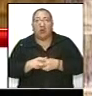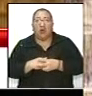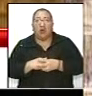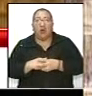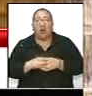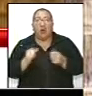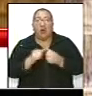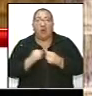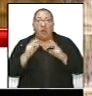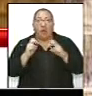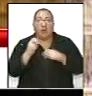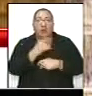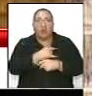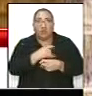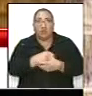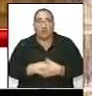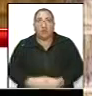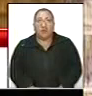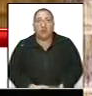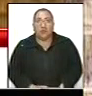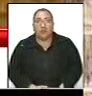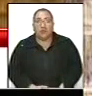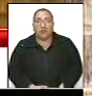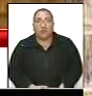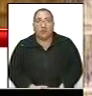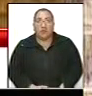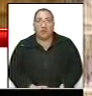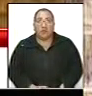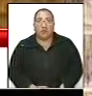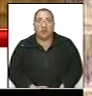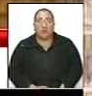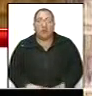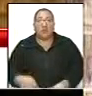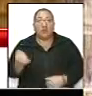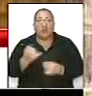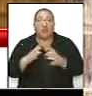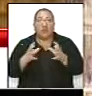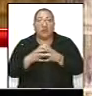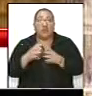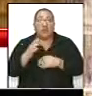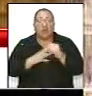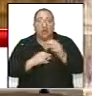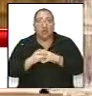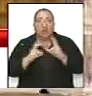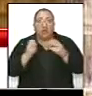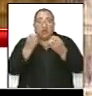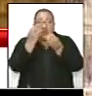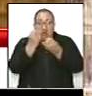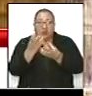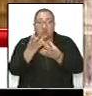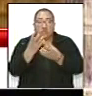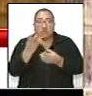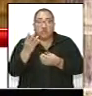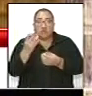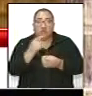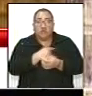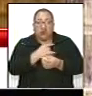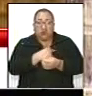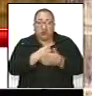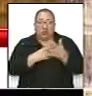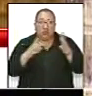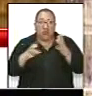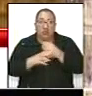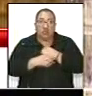en un contexto universitario, ¿no? Y finalmente también estamos en plena construcción de un sistema de información universitario para la